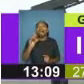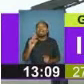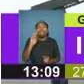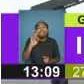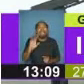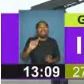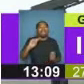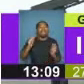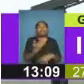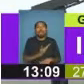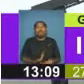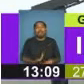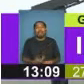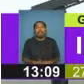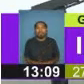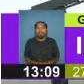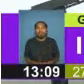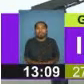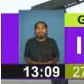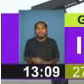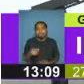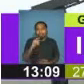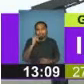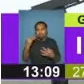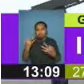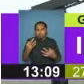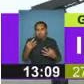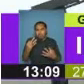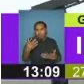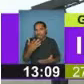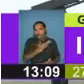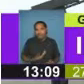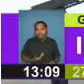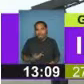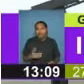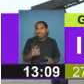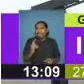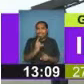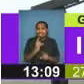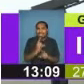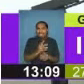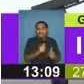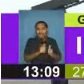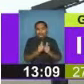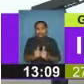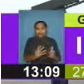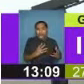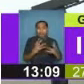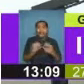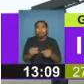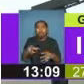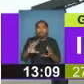24 por 24 Así que va a ser un gran gobernador y siempre vamos a estar apoyándolo y apoyando al este gran